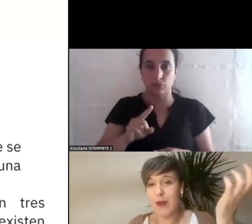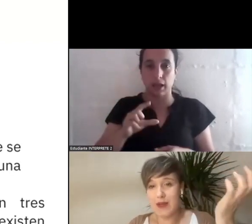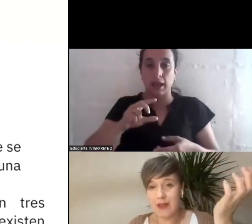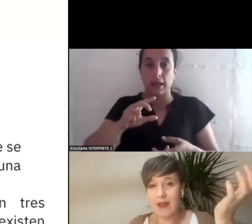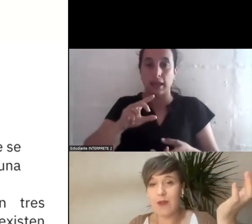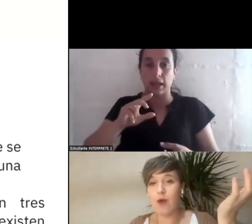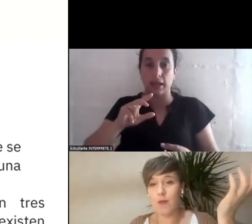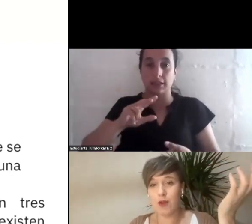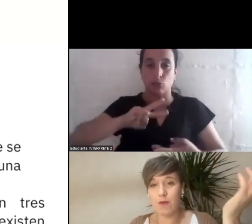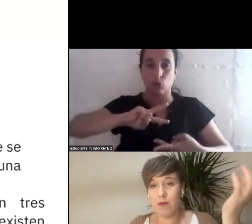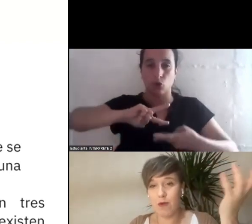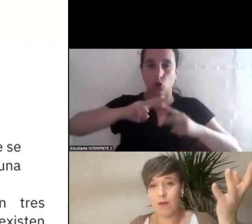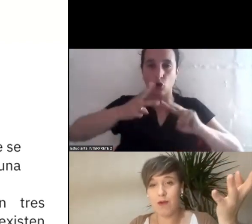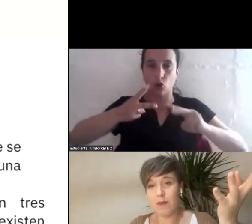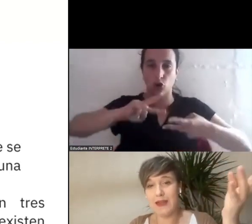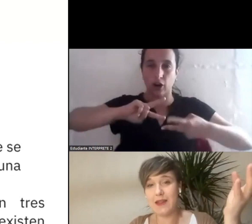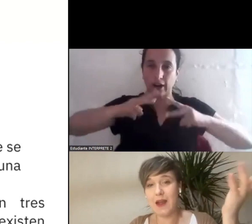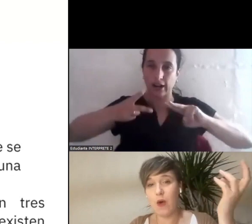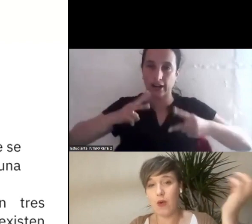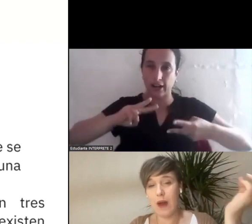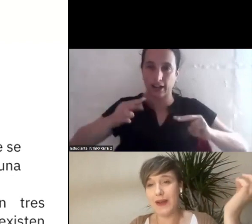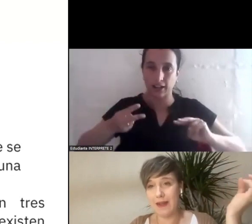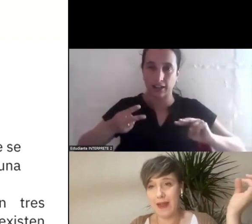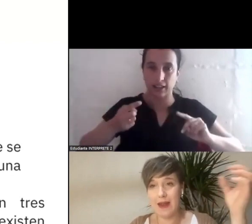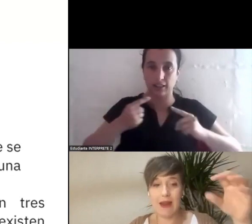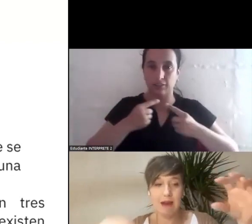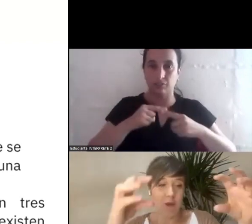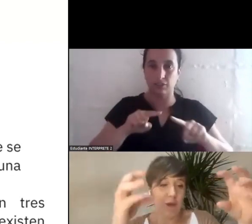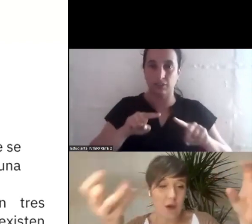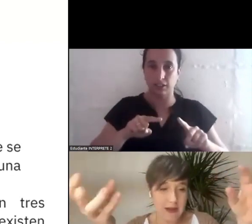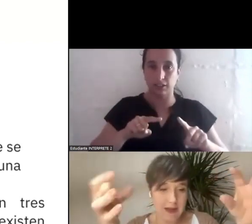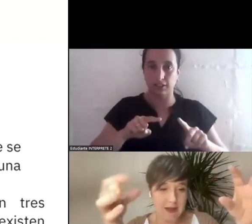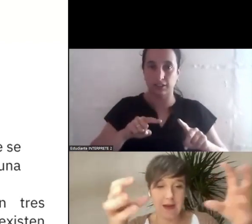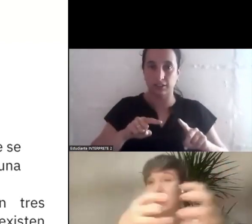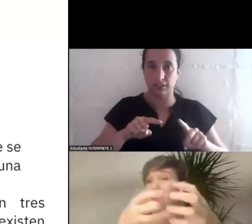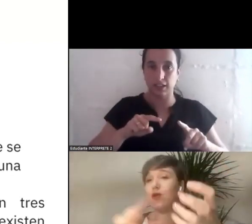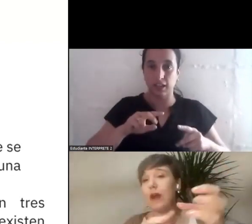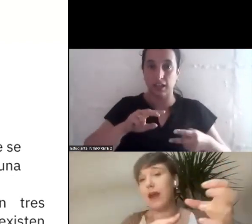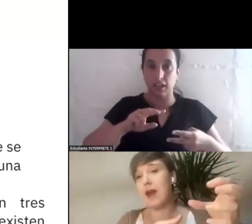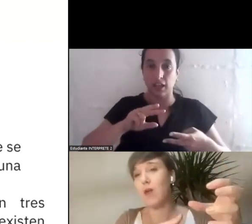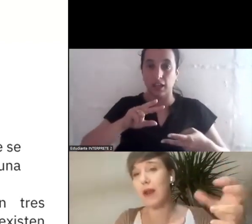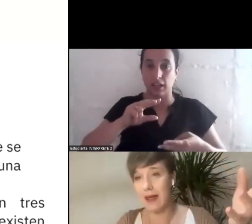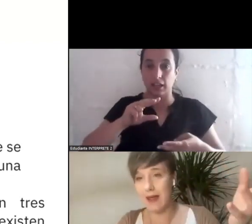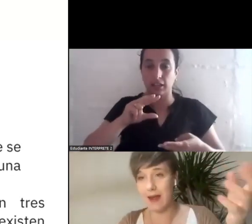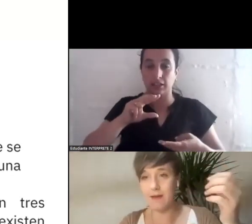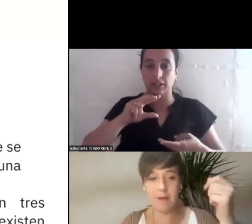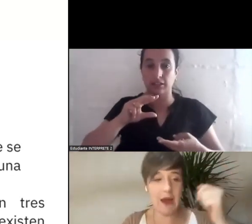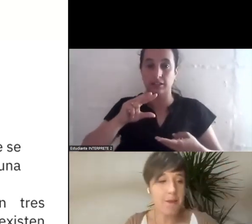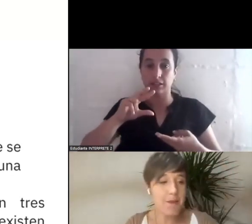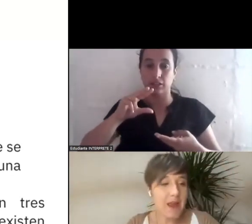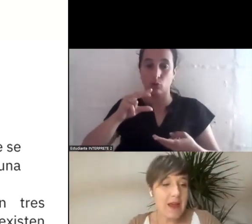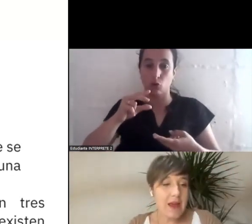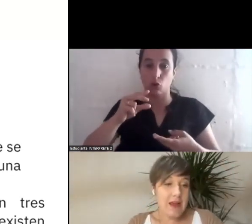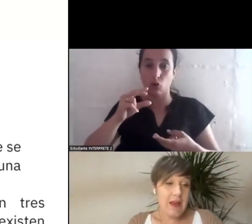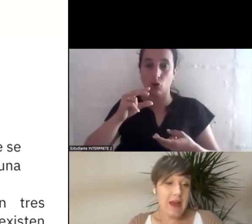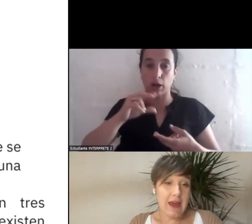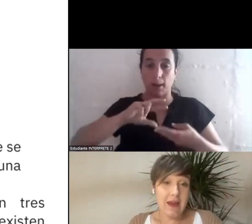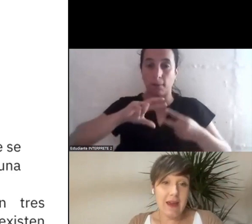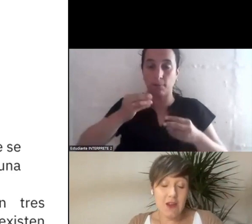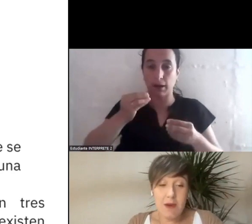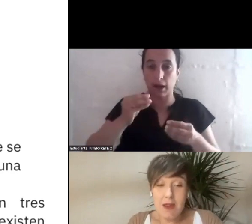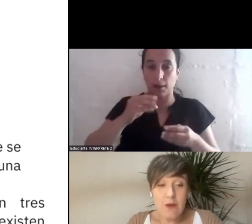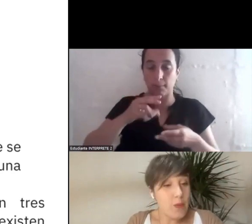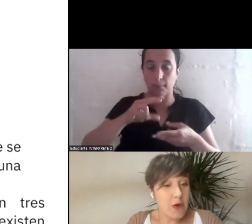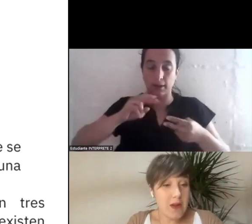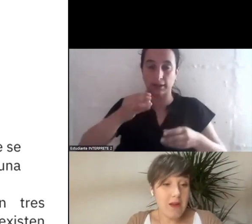se produce por la presencia de un cromosoma extra o una parte de él. El cromosoma es la estructura que guarda el ADN, ¿vale?